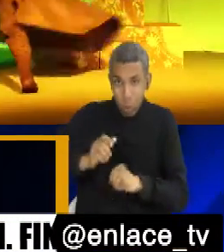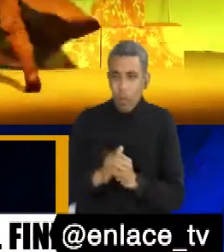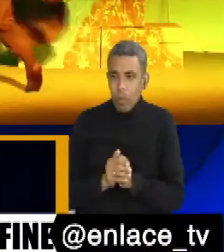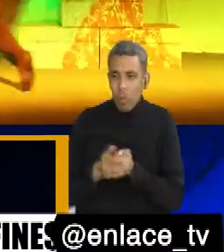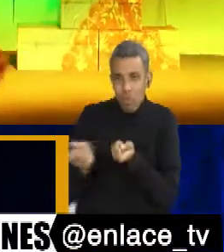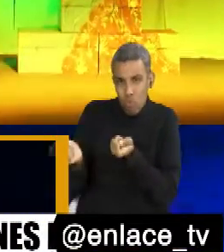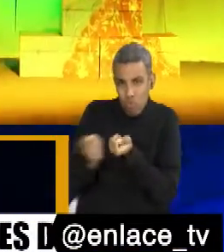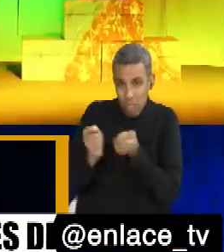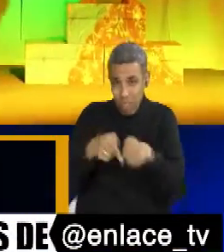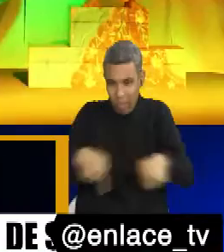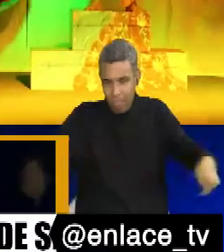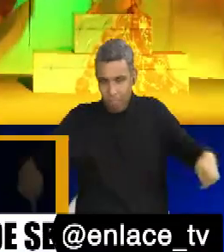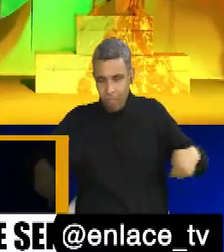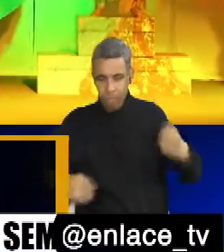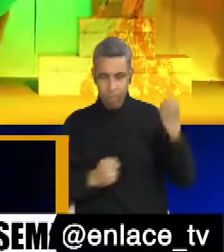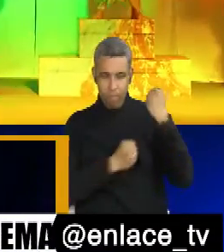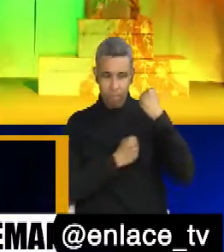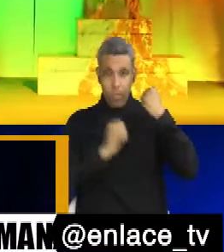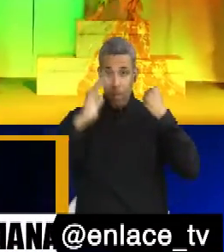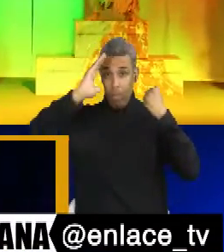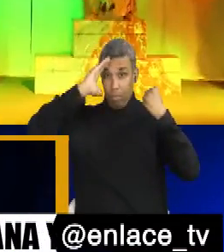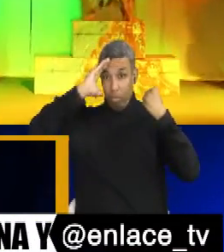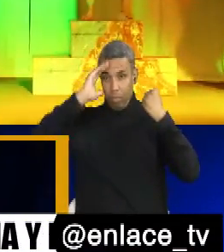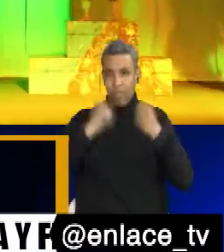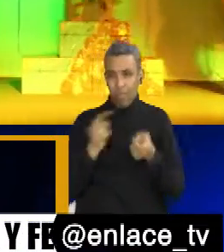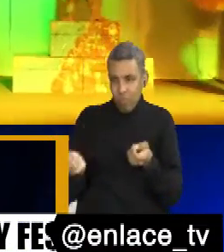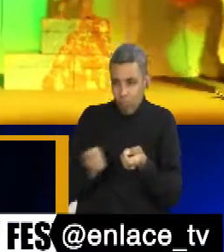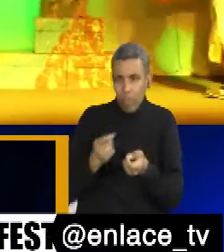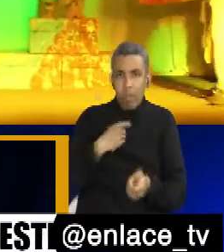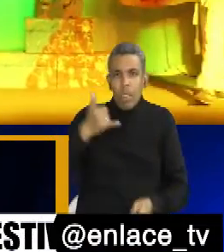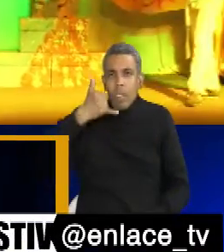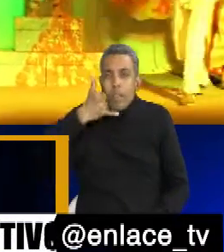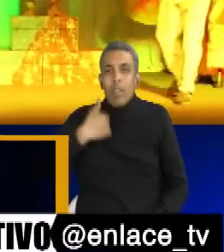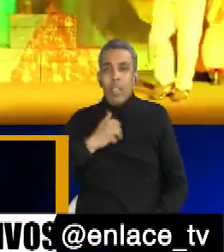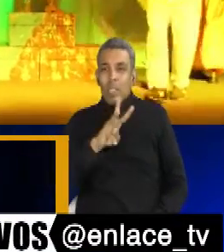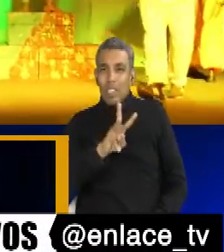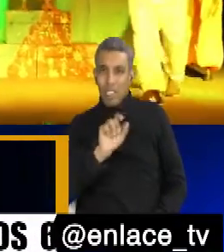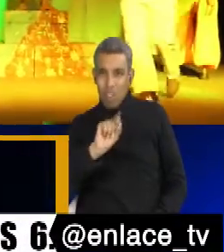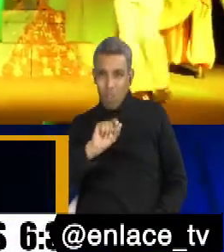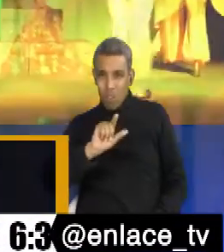Distrito Militar. El contacto es el